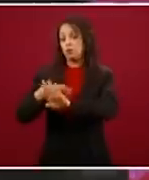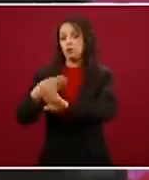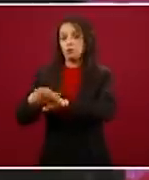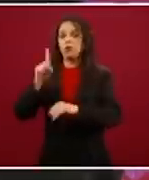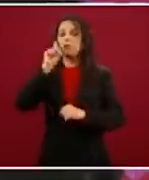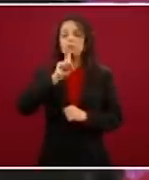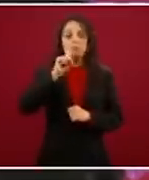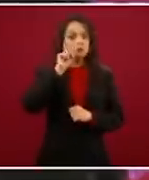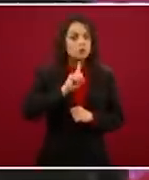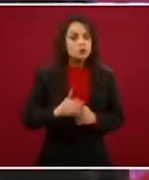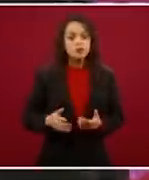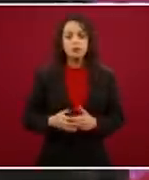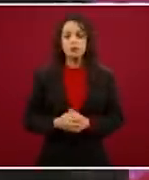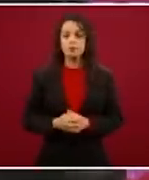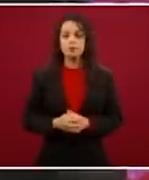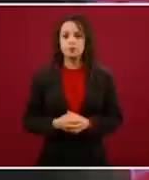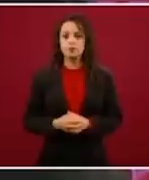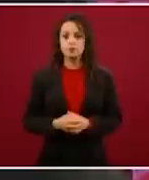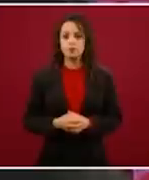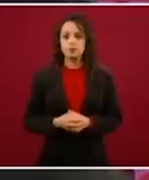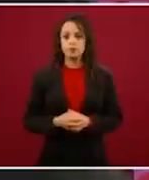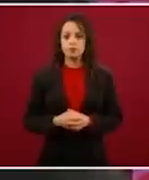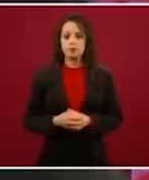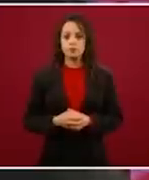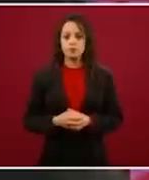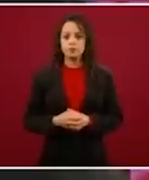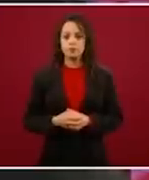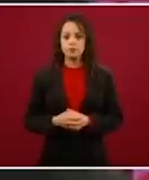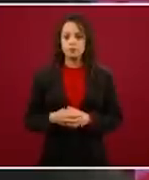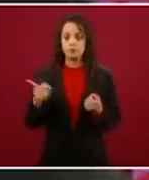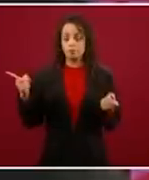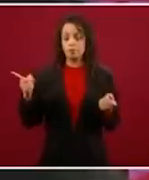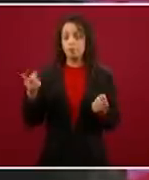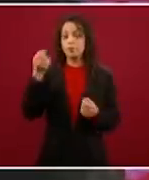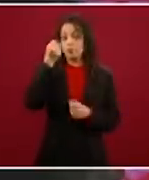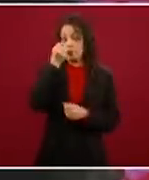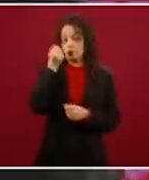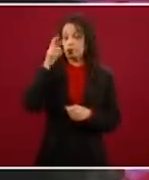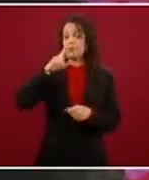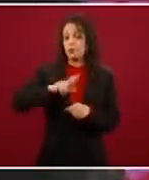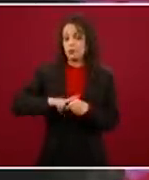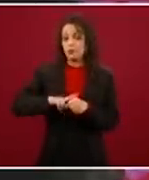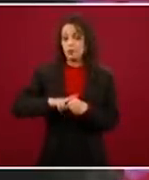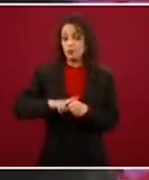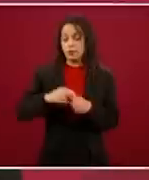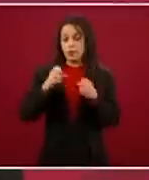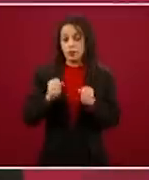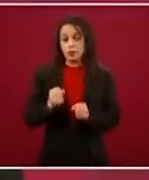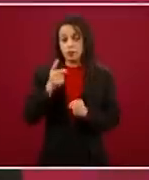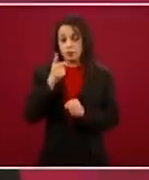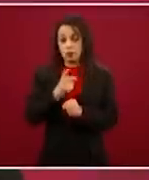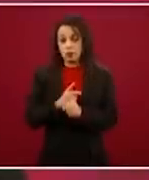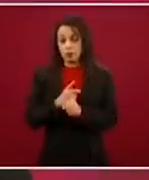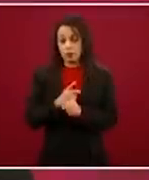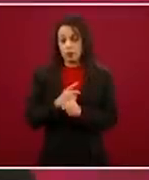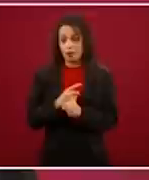que el secretario de Seguridad